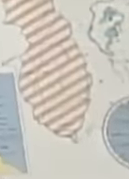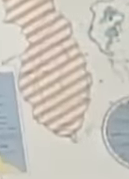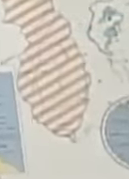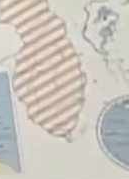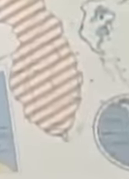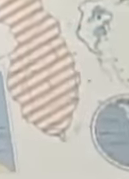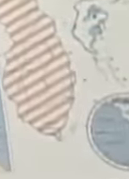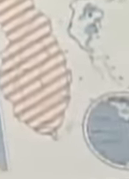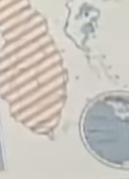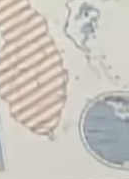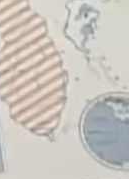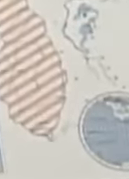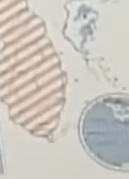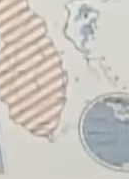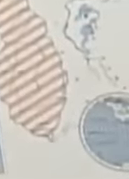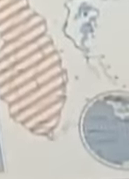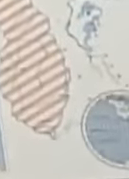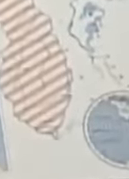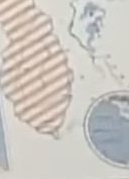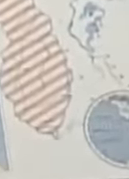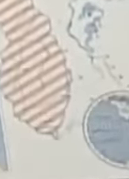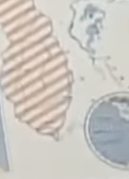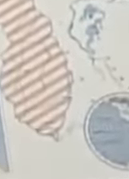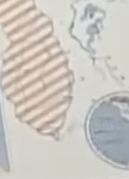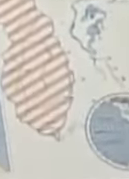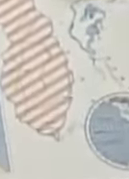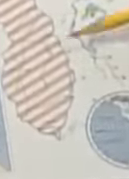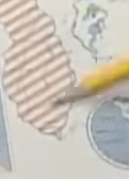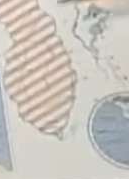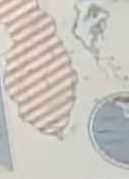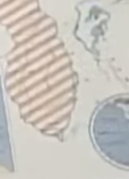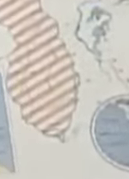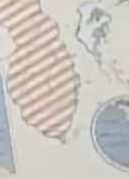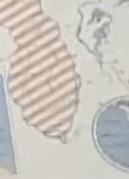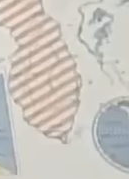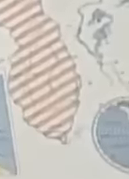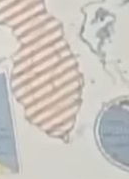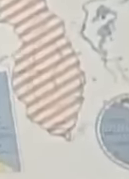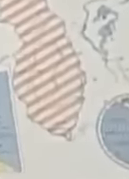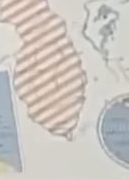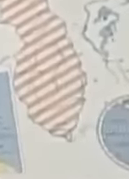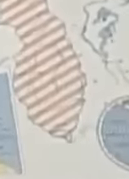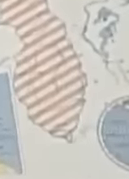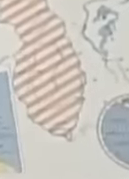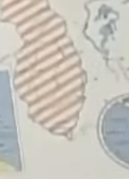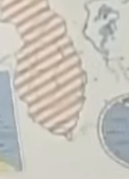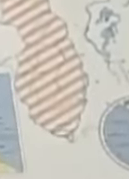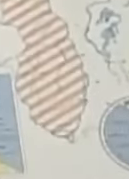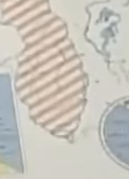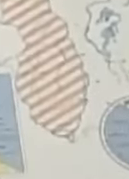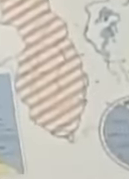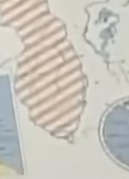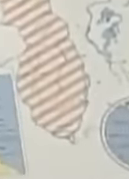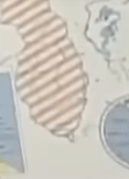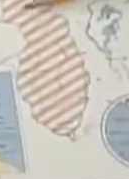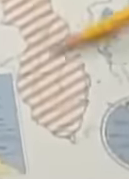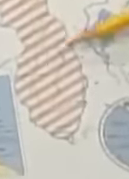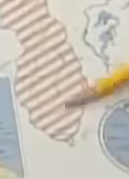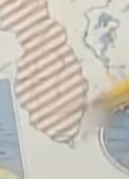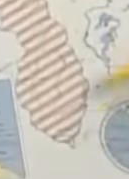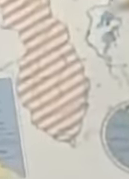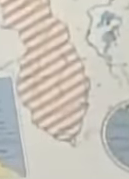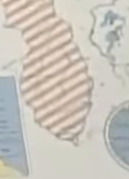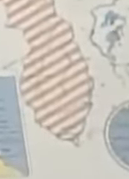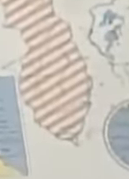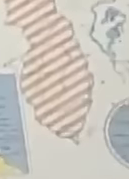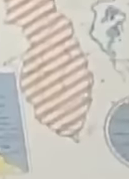Aquí en este territorio me dice que viven en pequeños pueblos, unas 50.000 personas, muchos